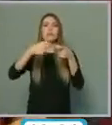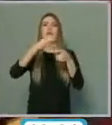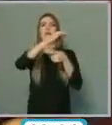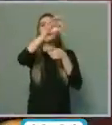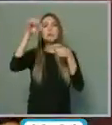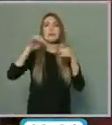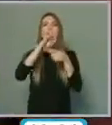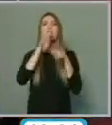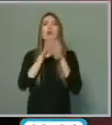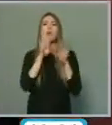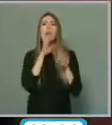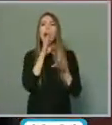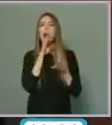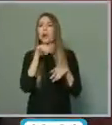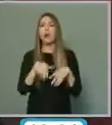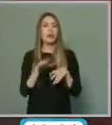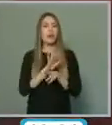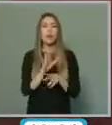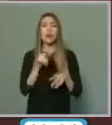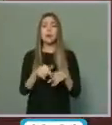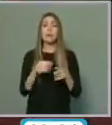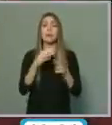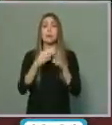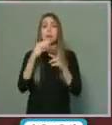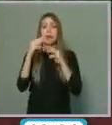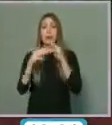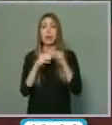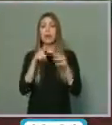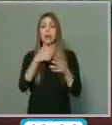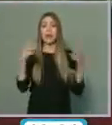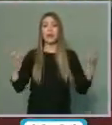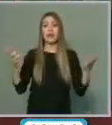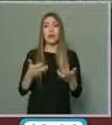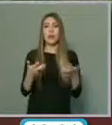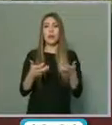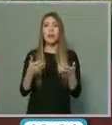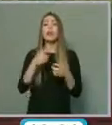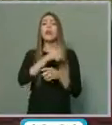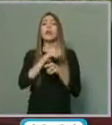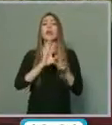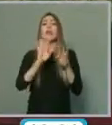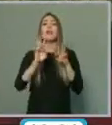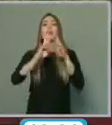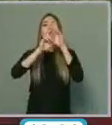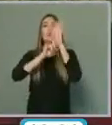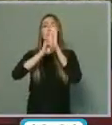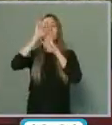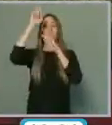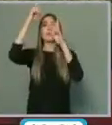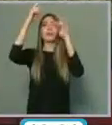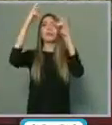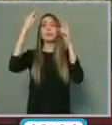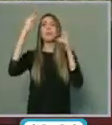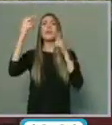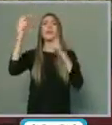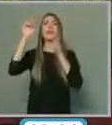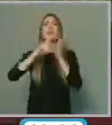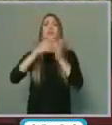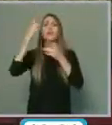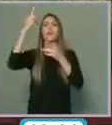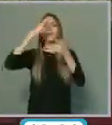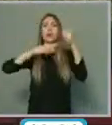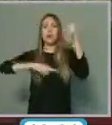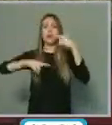esta ocasión, el material que se fue desprendiendo regresa a la Tierra bajo un aterrizaje controlado, y esto